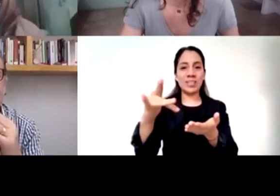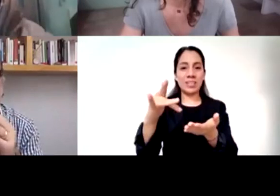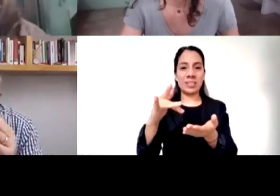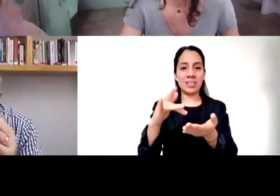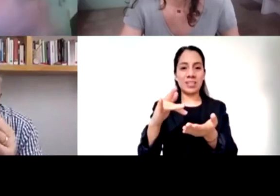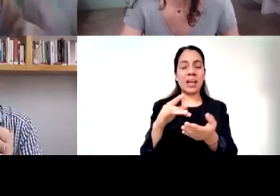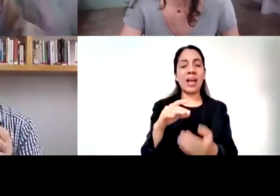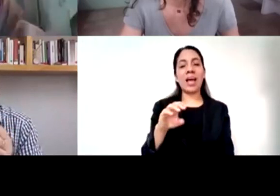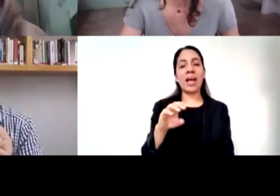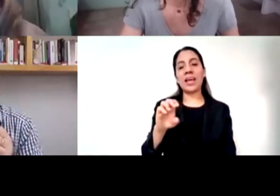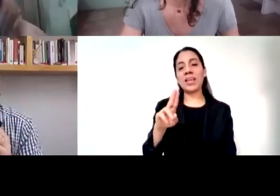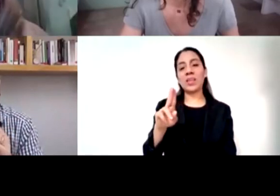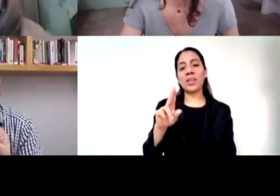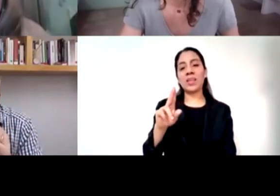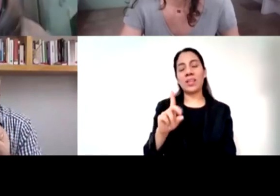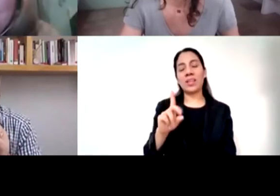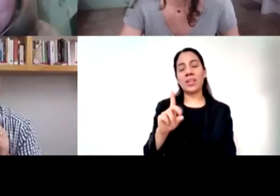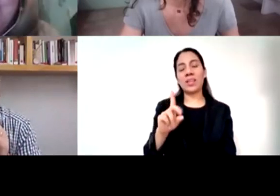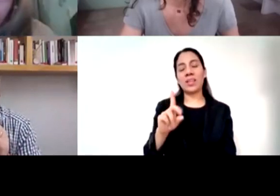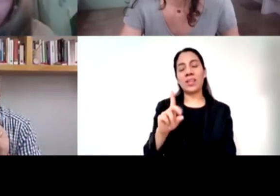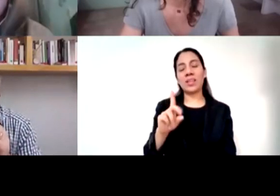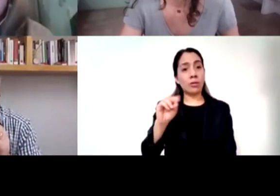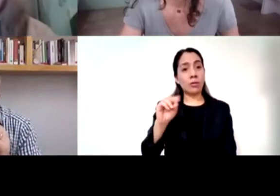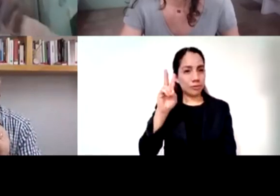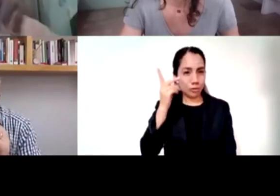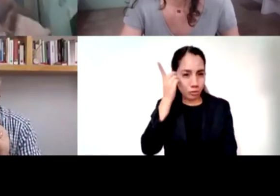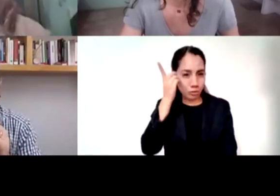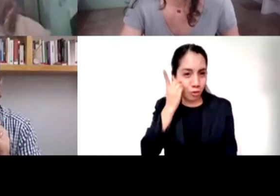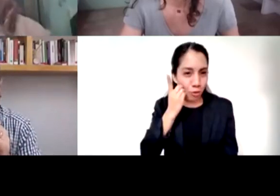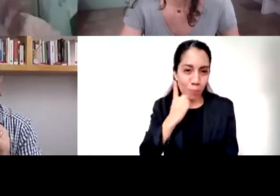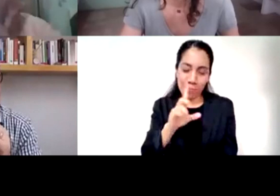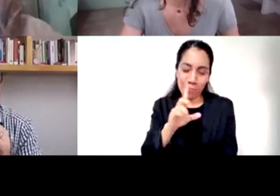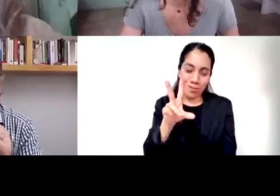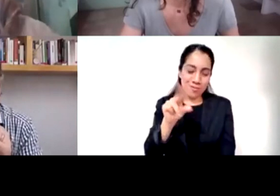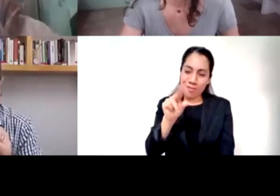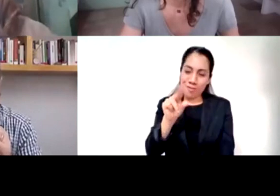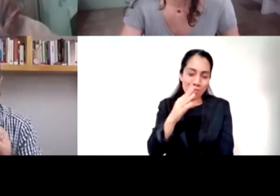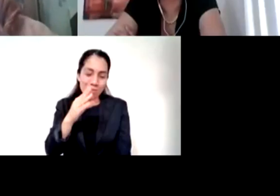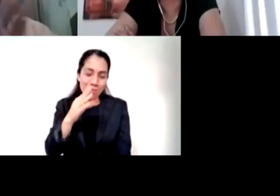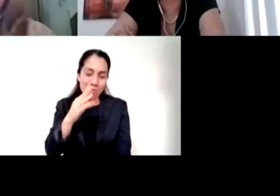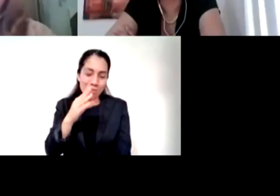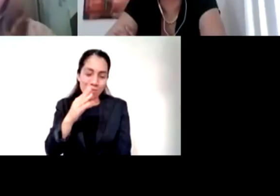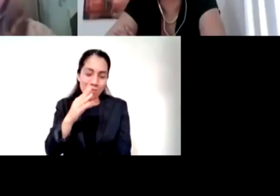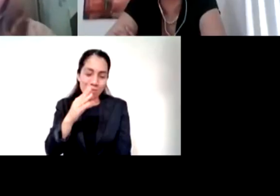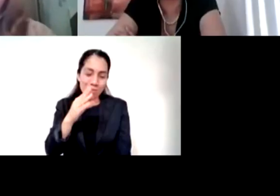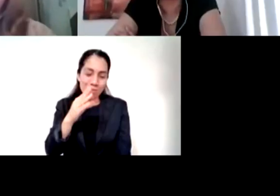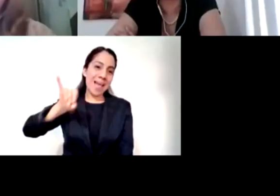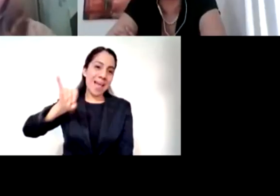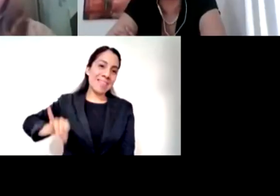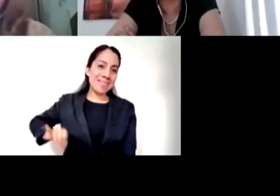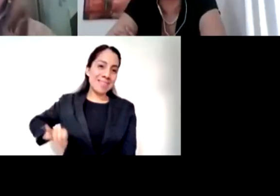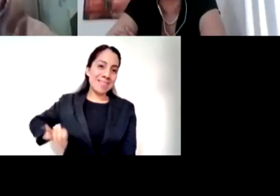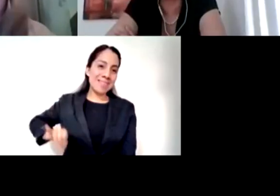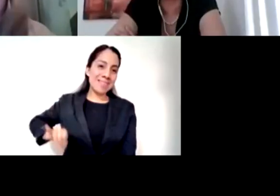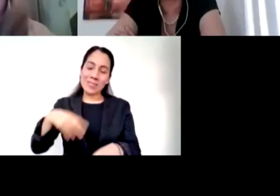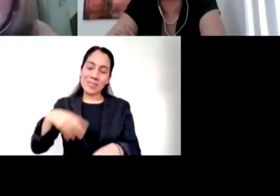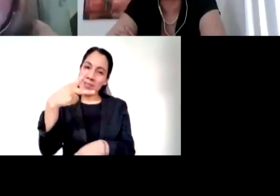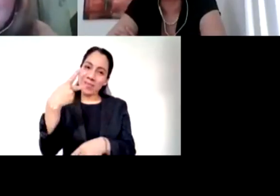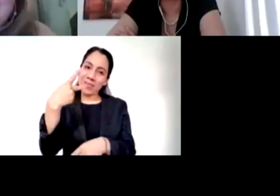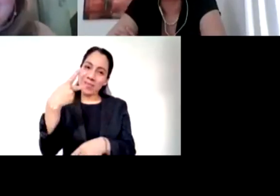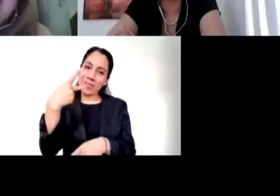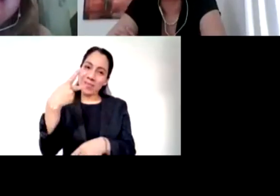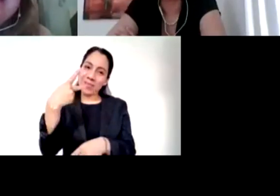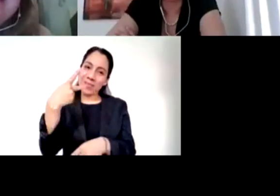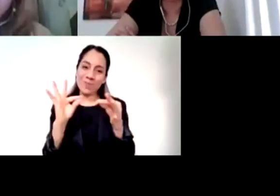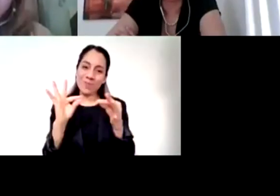conversación tan estimulante no se puede no yo no sé estaba molestando nada no